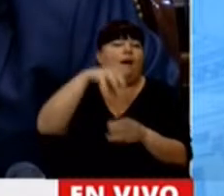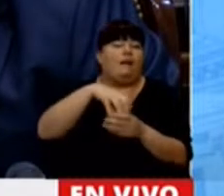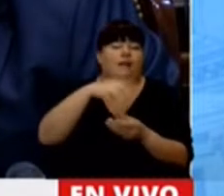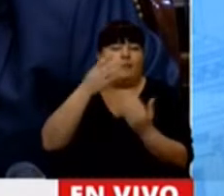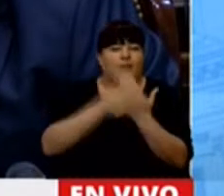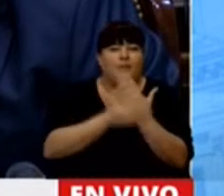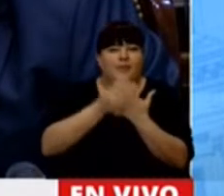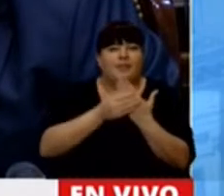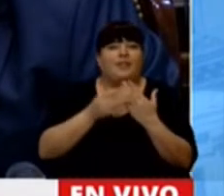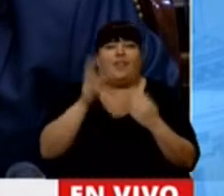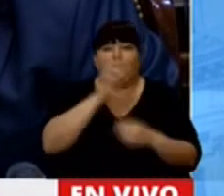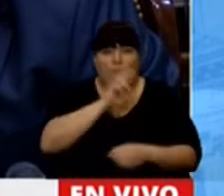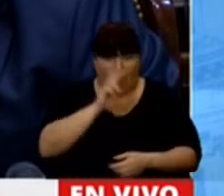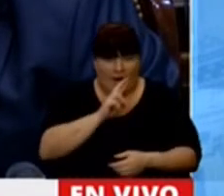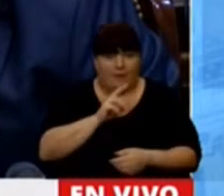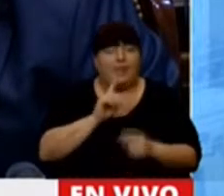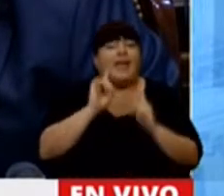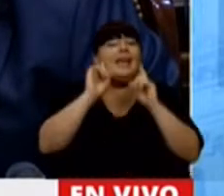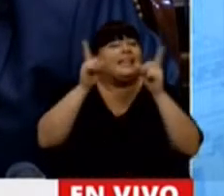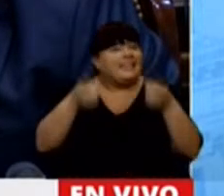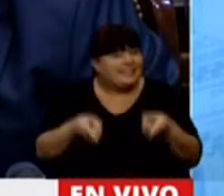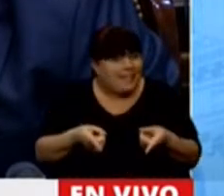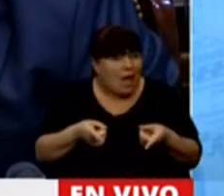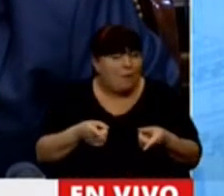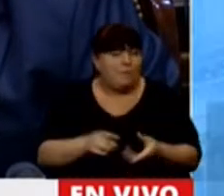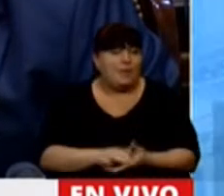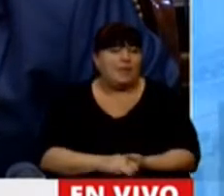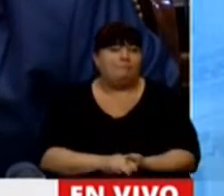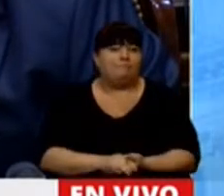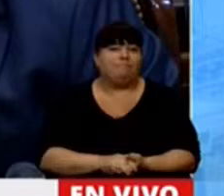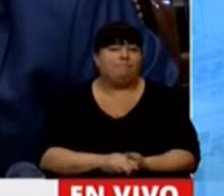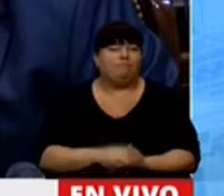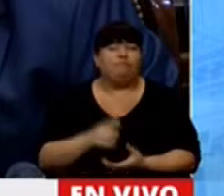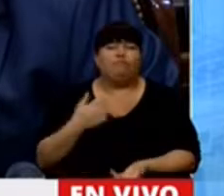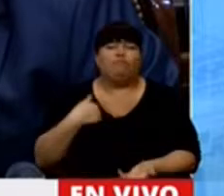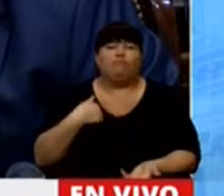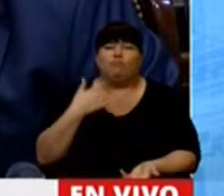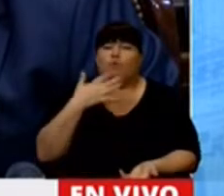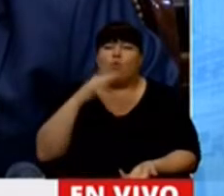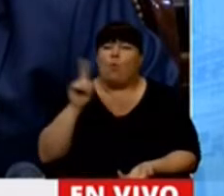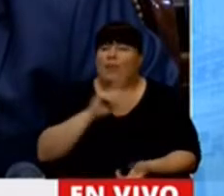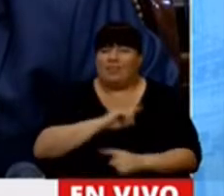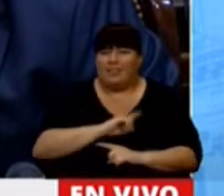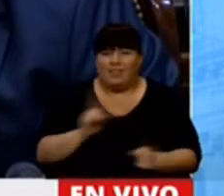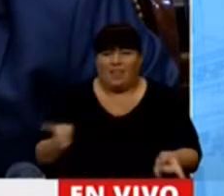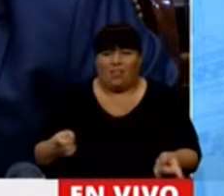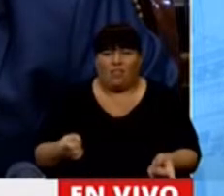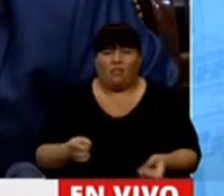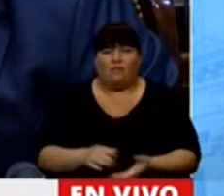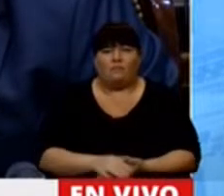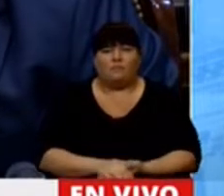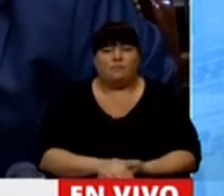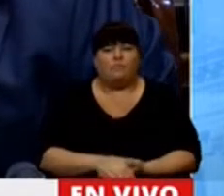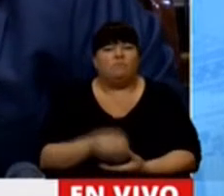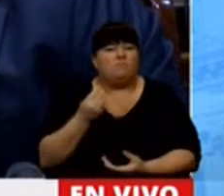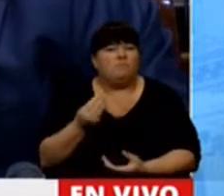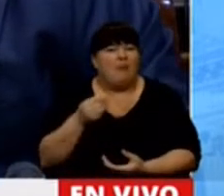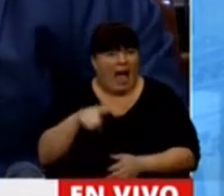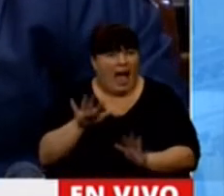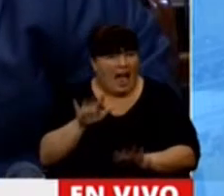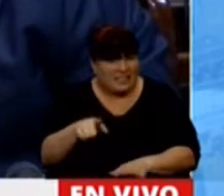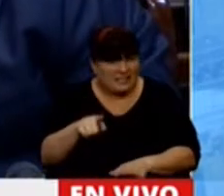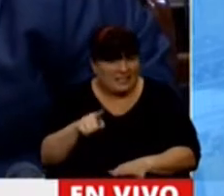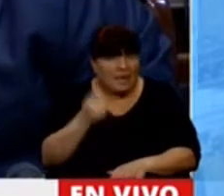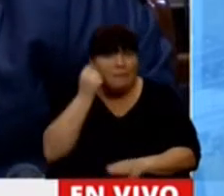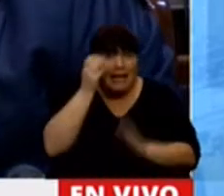Mujer. Pero a la vez, no comprendo de ninguna manera que esta sea